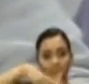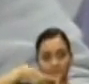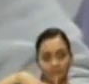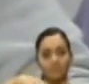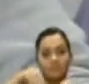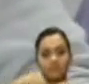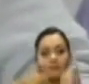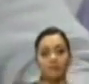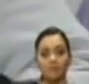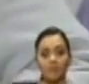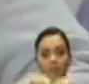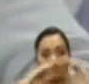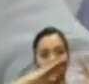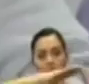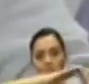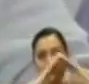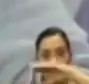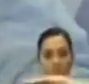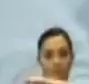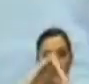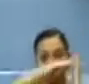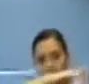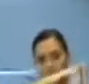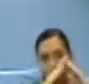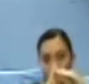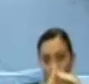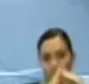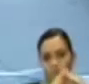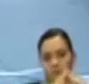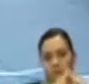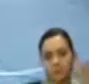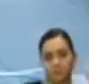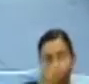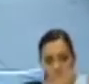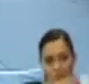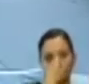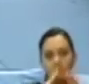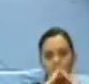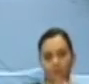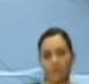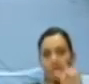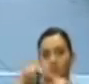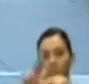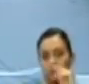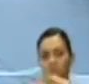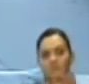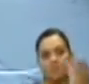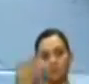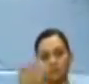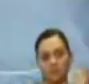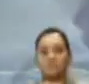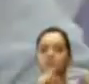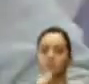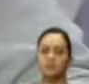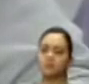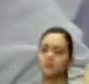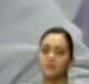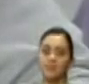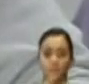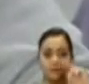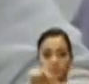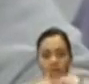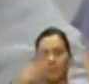aulas desmontables como el programa de emergencia que hemos implementado hasta poder construir